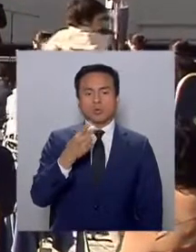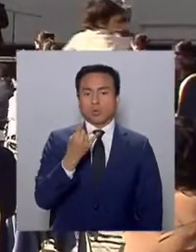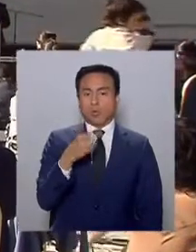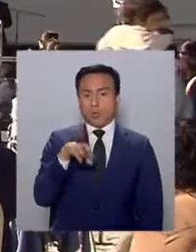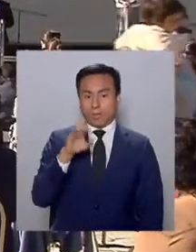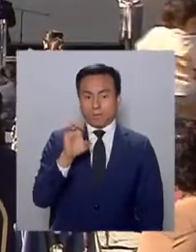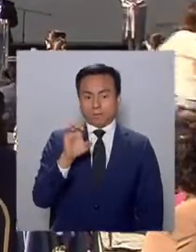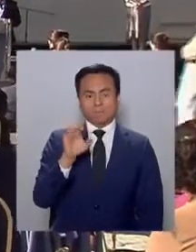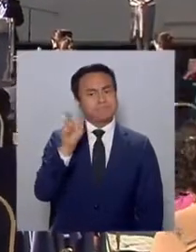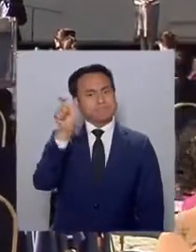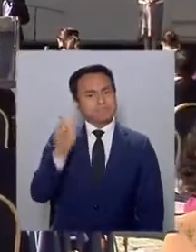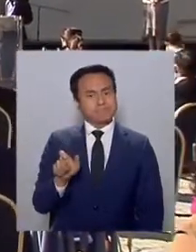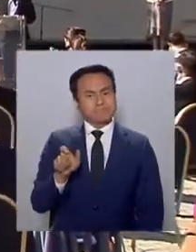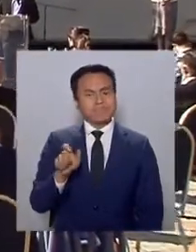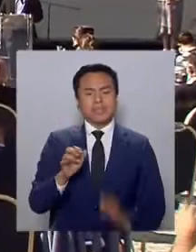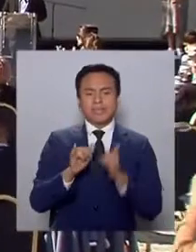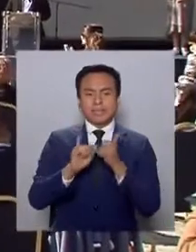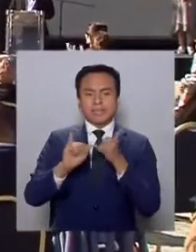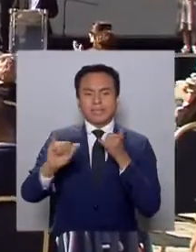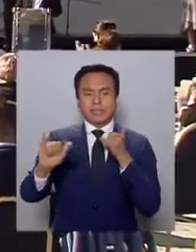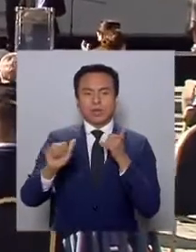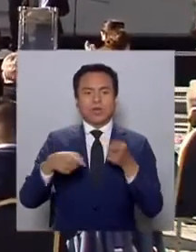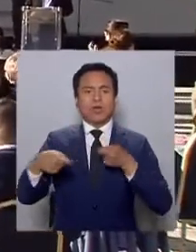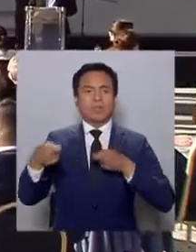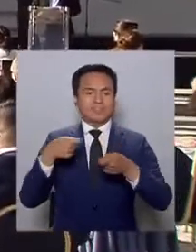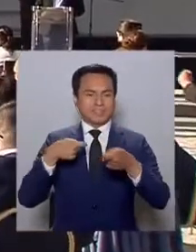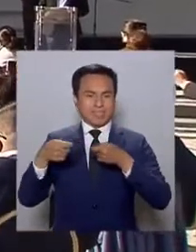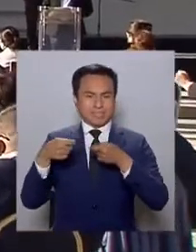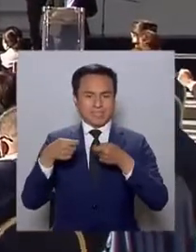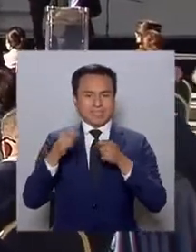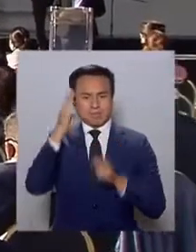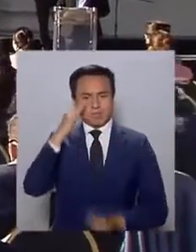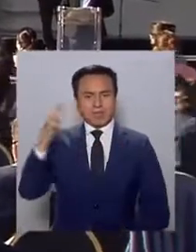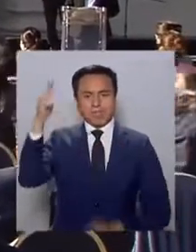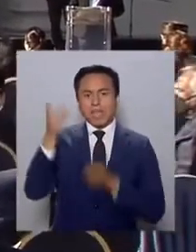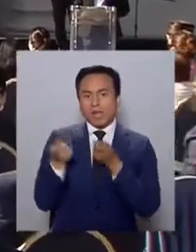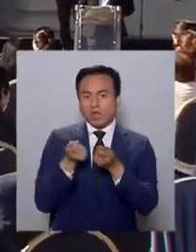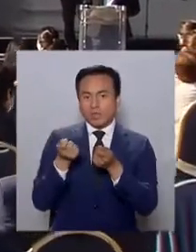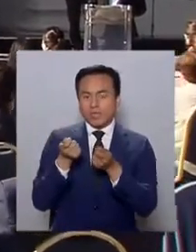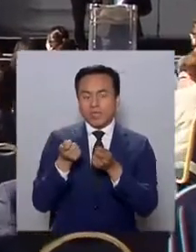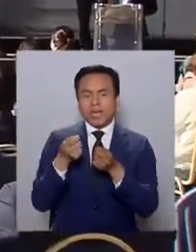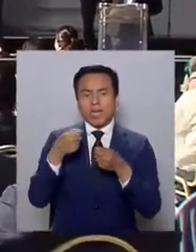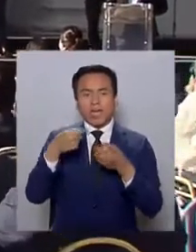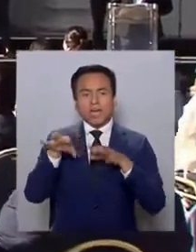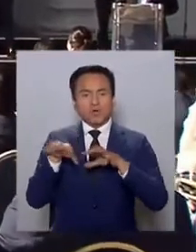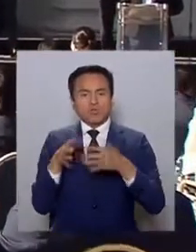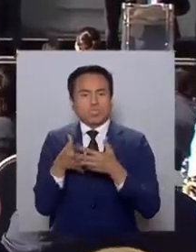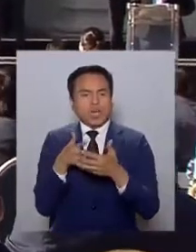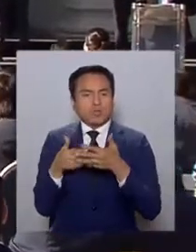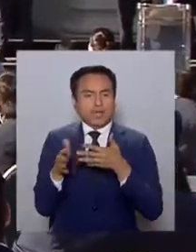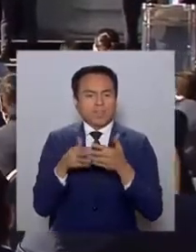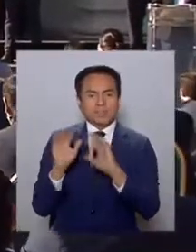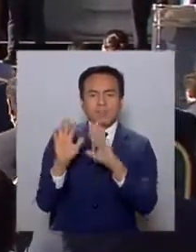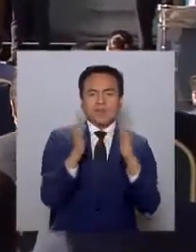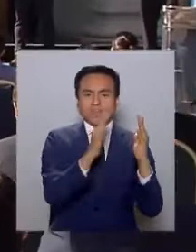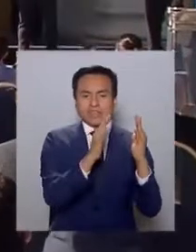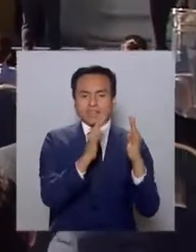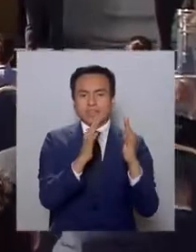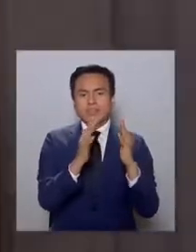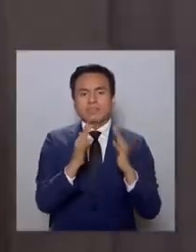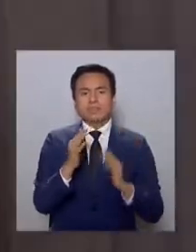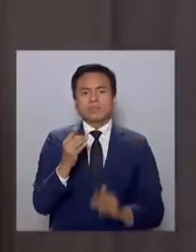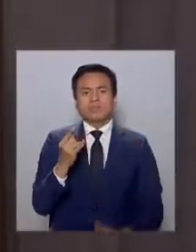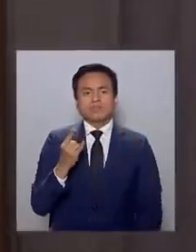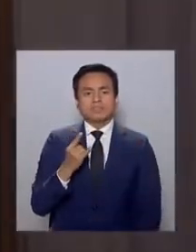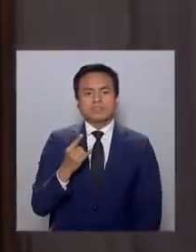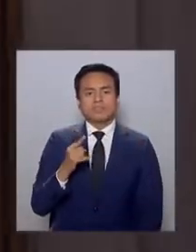Claudio Alberto Huepe es ingeniero comercial, máster en Economía de los Recursos Naturales y Medio Ambiente,